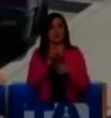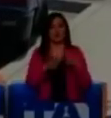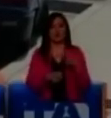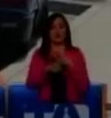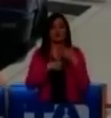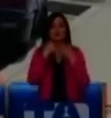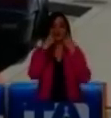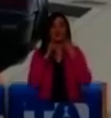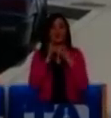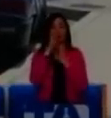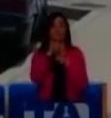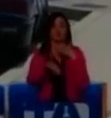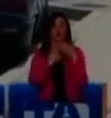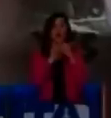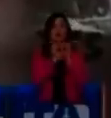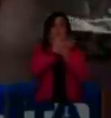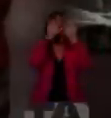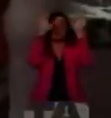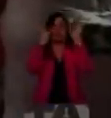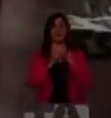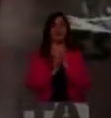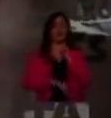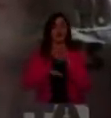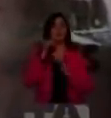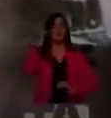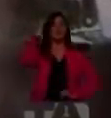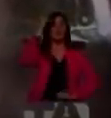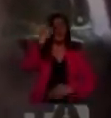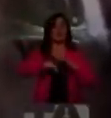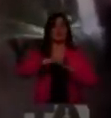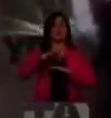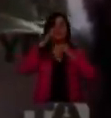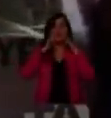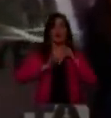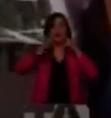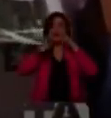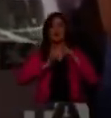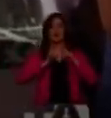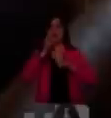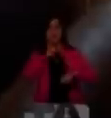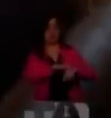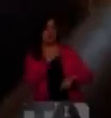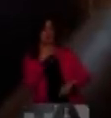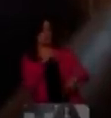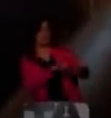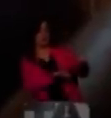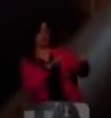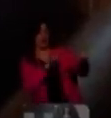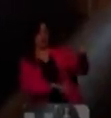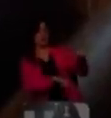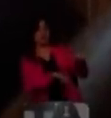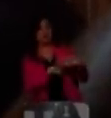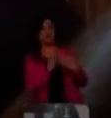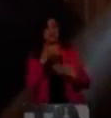está llorando porque ella vio todo, cómo la mató el papá. Y fue la mayor, quien no podía parar de llorar, quien descubrió la escena. La llamaban y